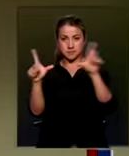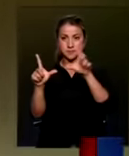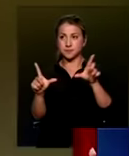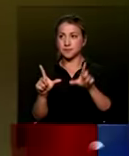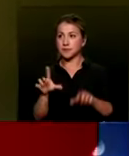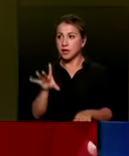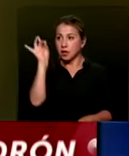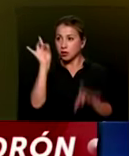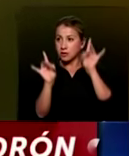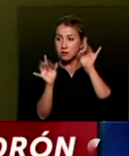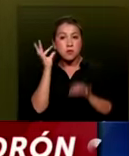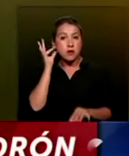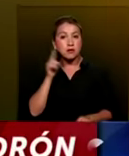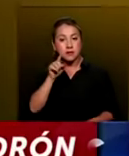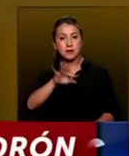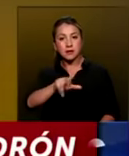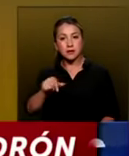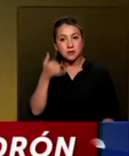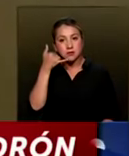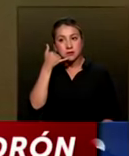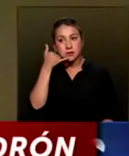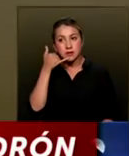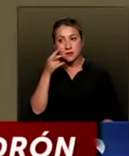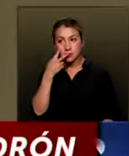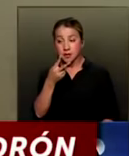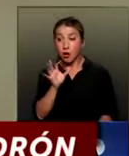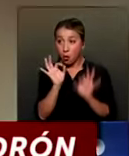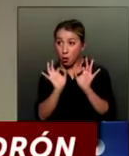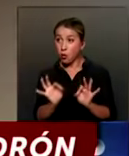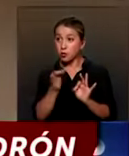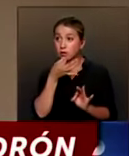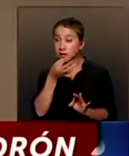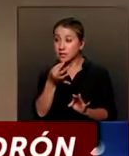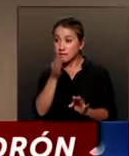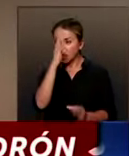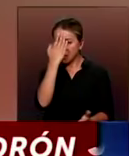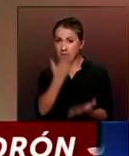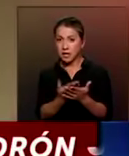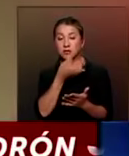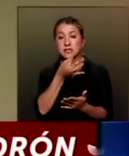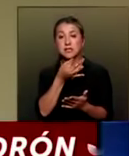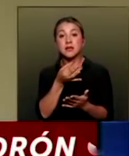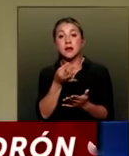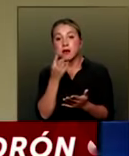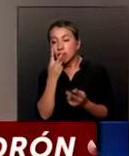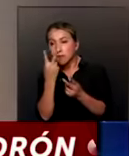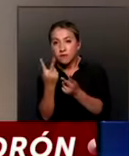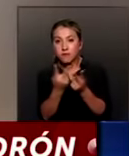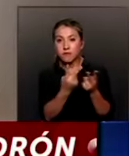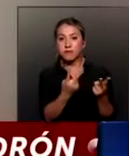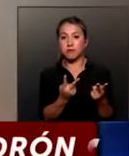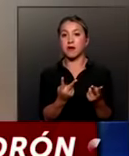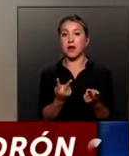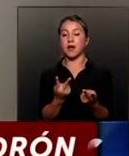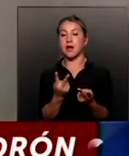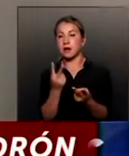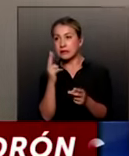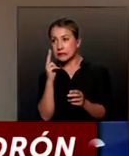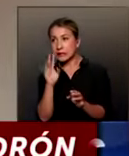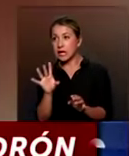Acabo de encontrar la señora que te robó el celular, mi amor. Tal cual, así de directo y decidido a concretar una impensada